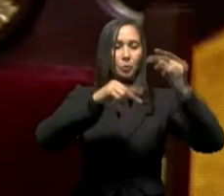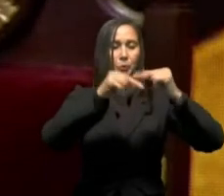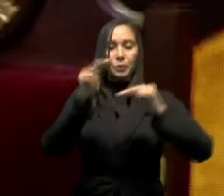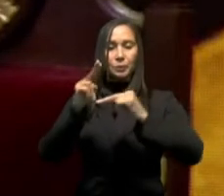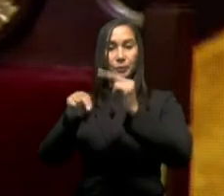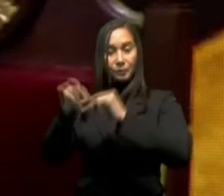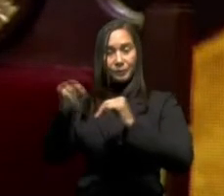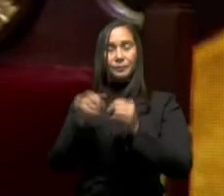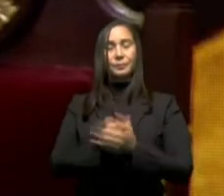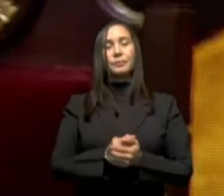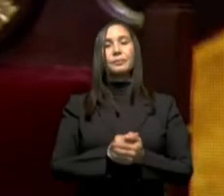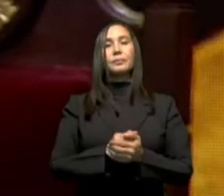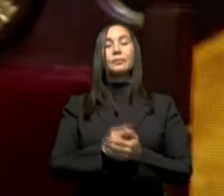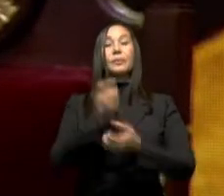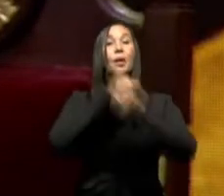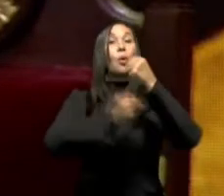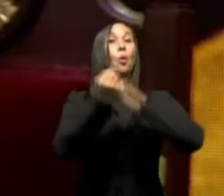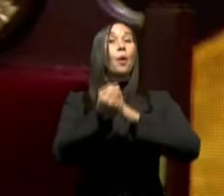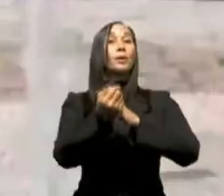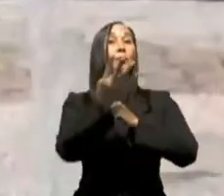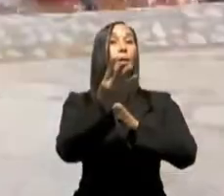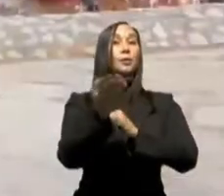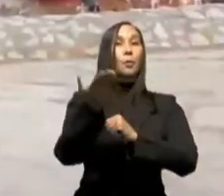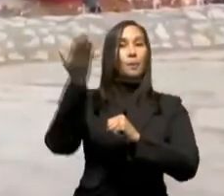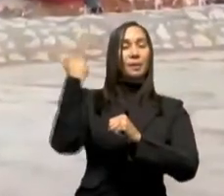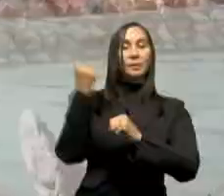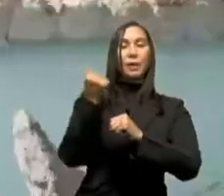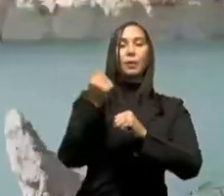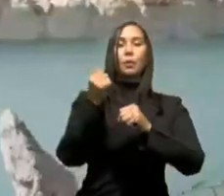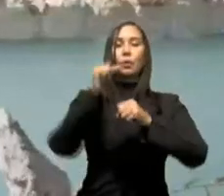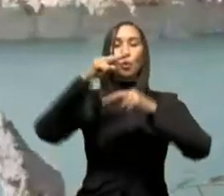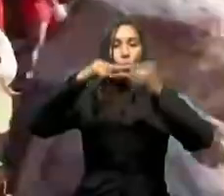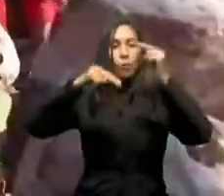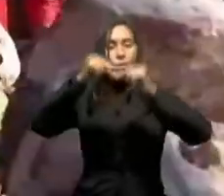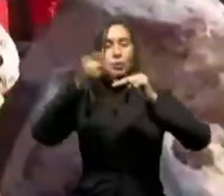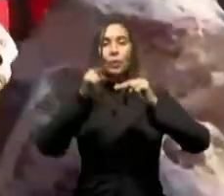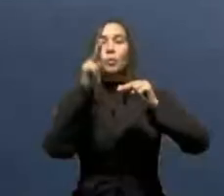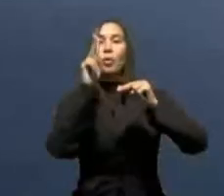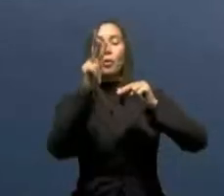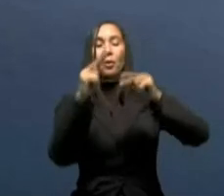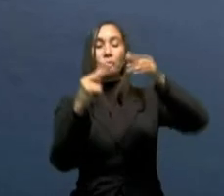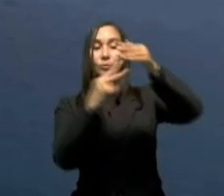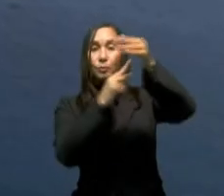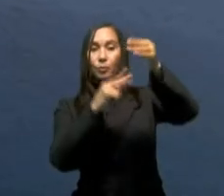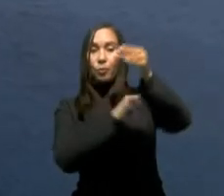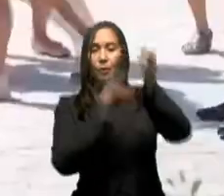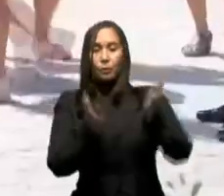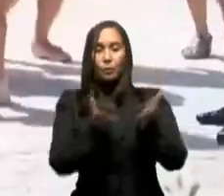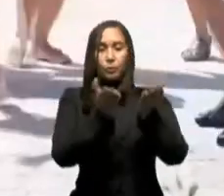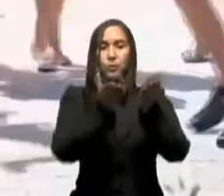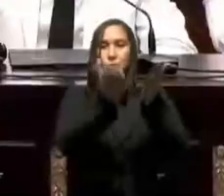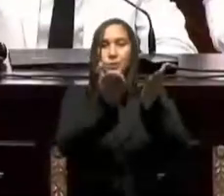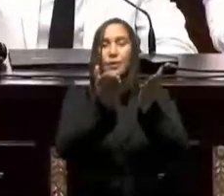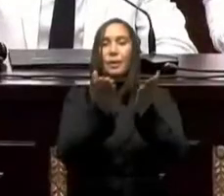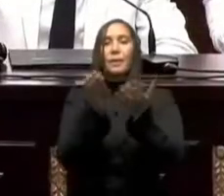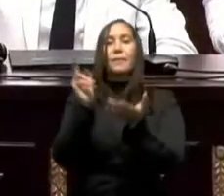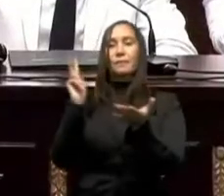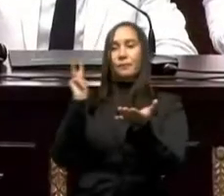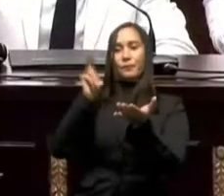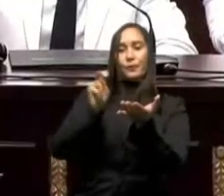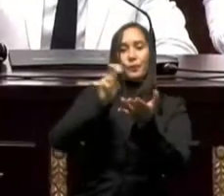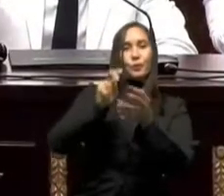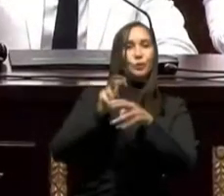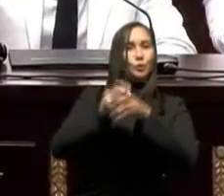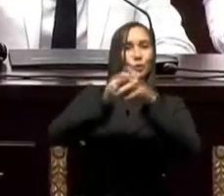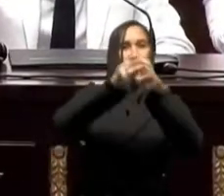En los pasados 4 años hemos construido 2 nuevos puertos turísticos y otros 3 se encuentran en construcción con alianzas